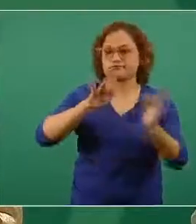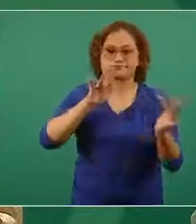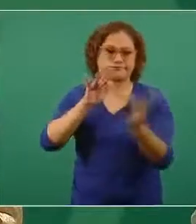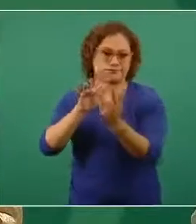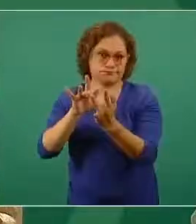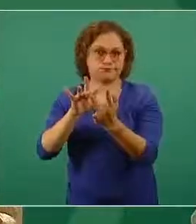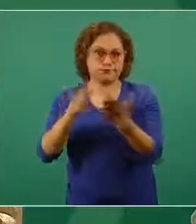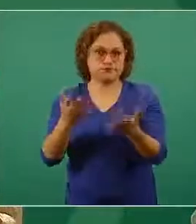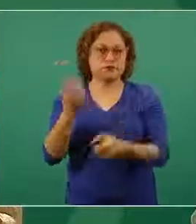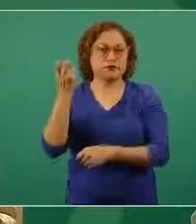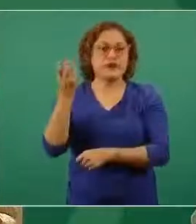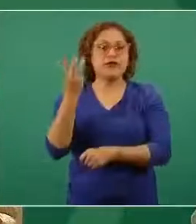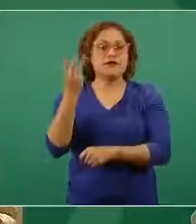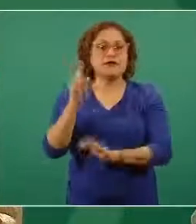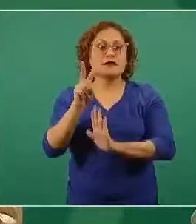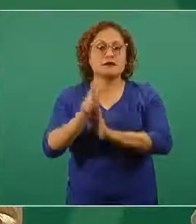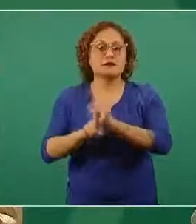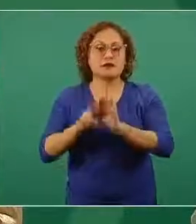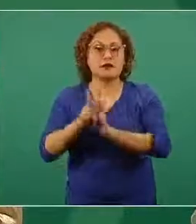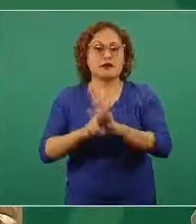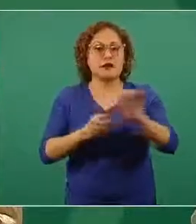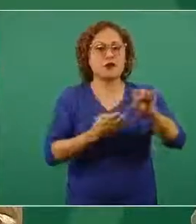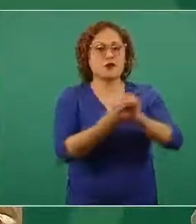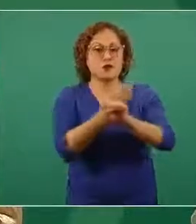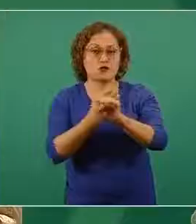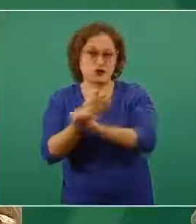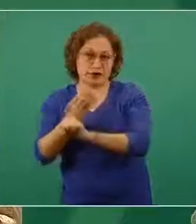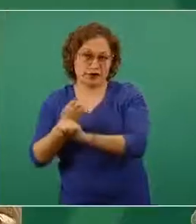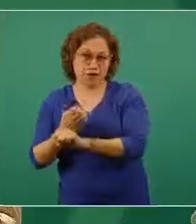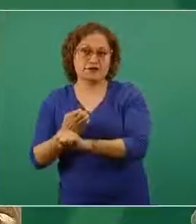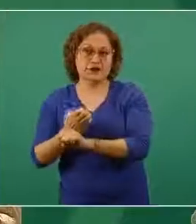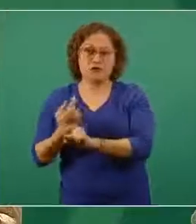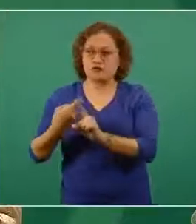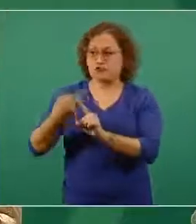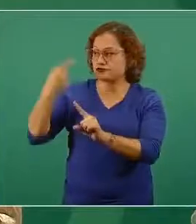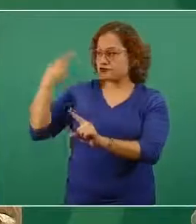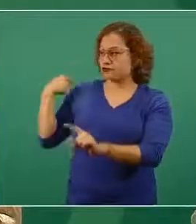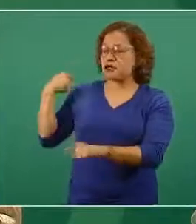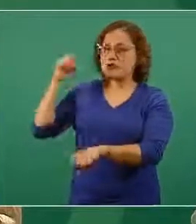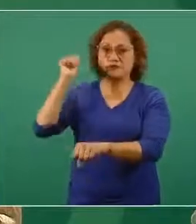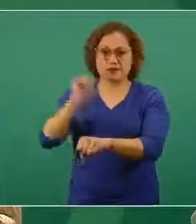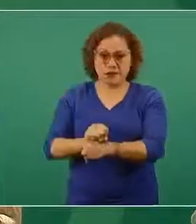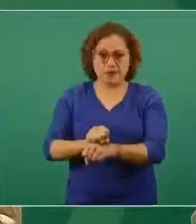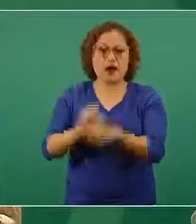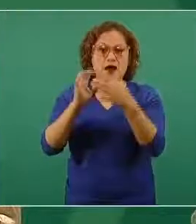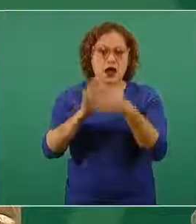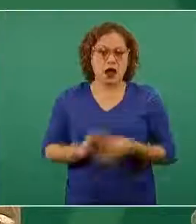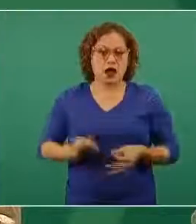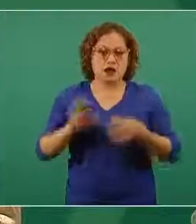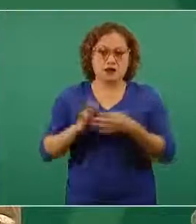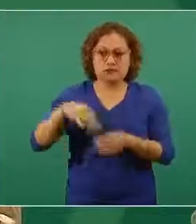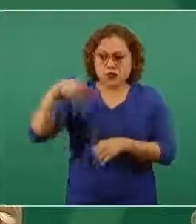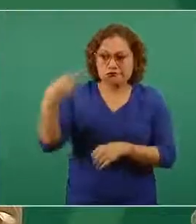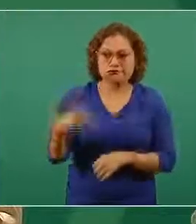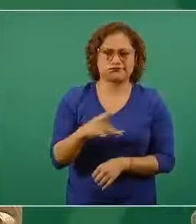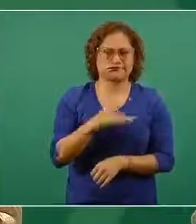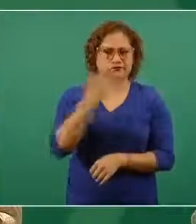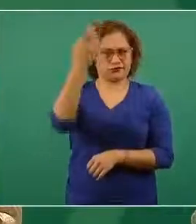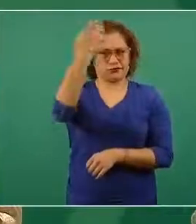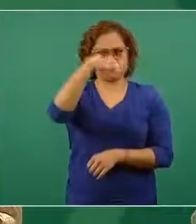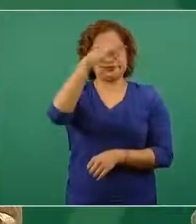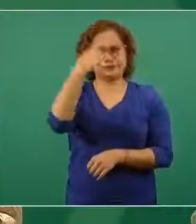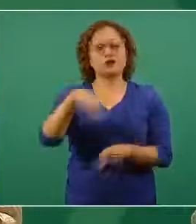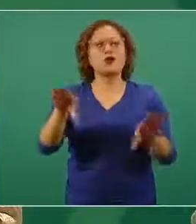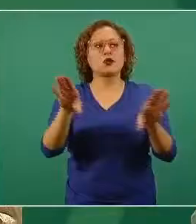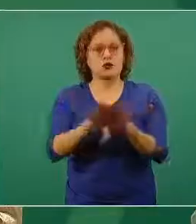3 videos de las entidades federativas que a lo largo de la semana nos acompañaron, que nos presentaron su experiencia, que nos compartieron, que